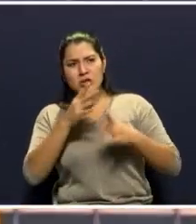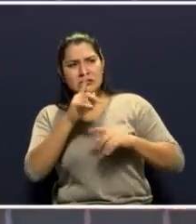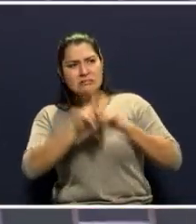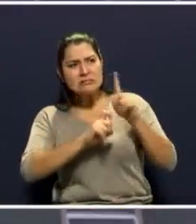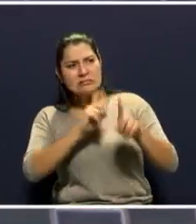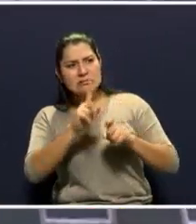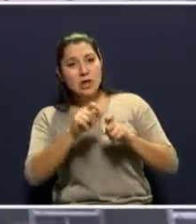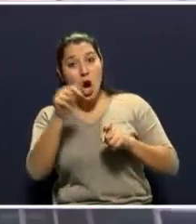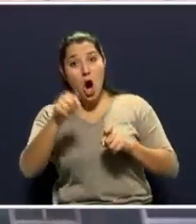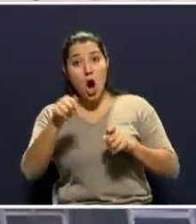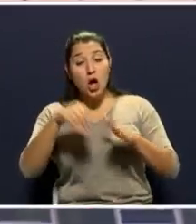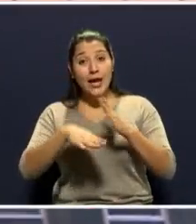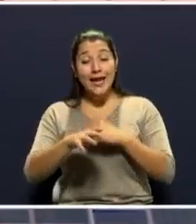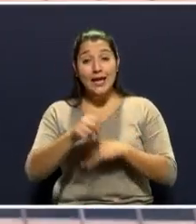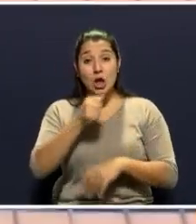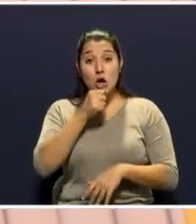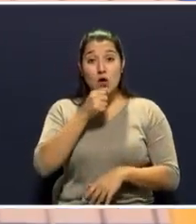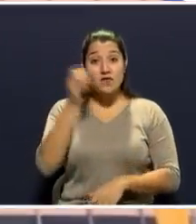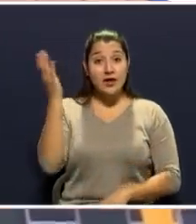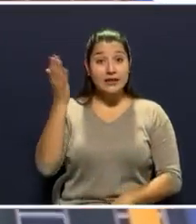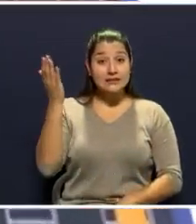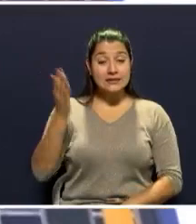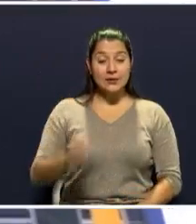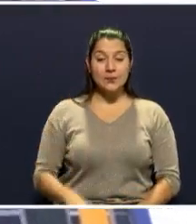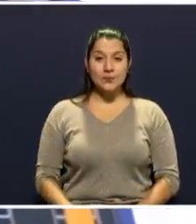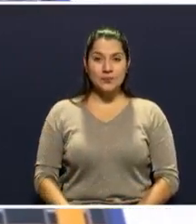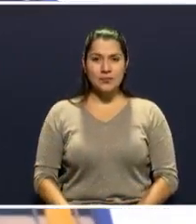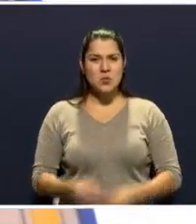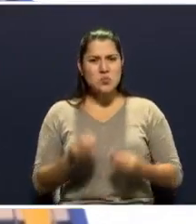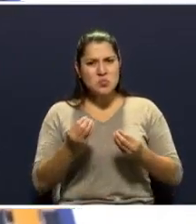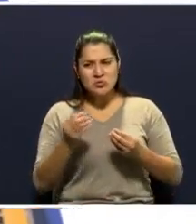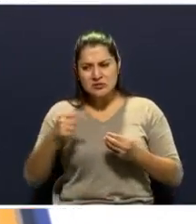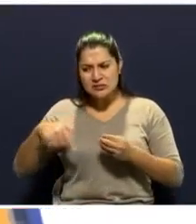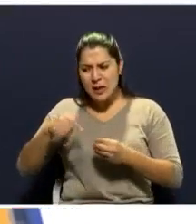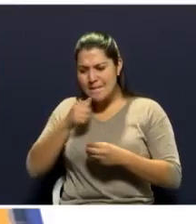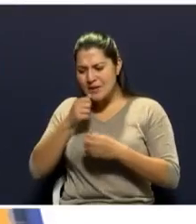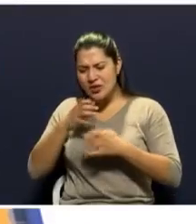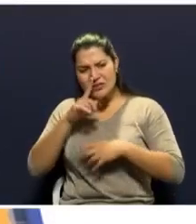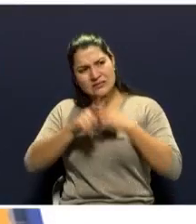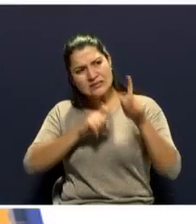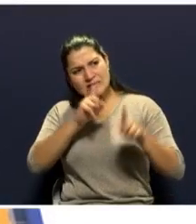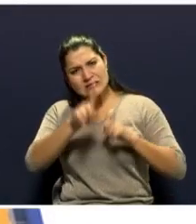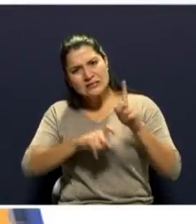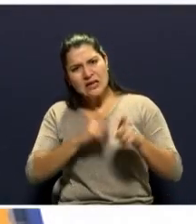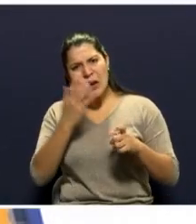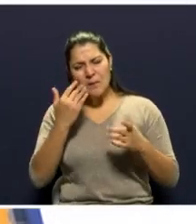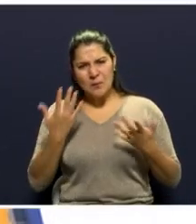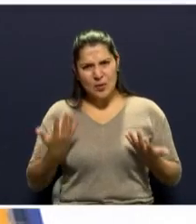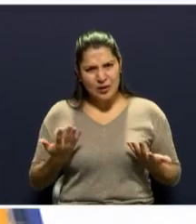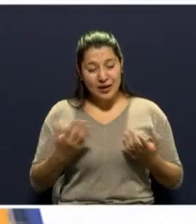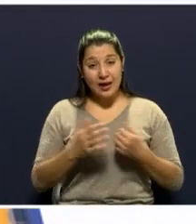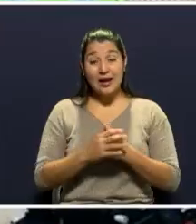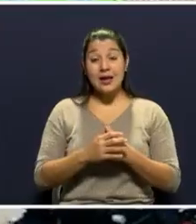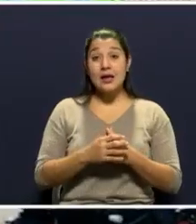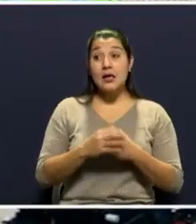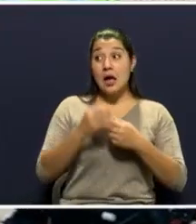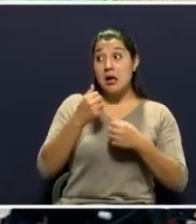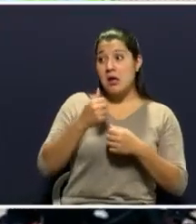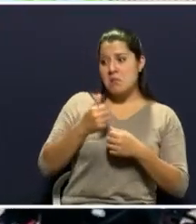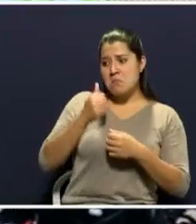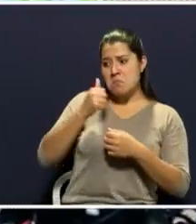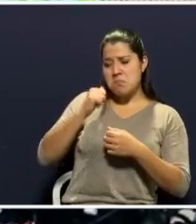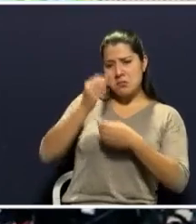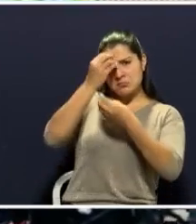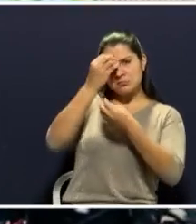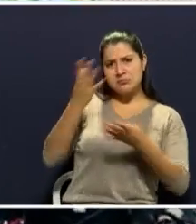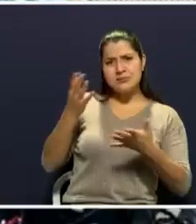la conferencia de este viernes. Estos cuestionamientos surgen después de que se diera a conocer de que el gobierno de la